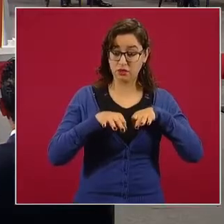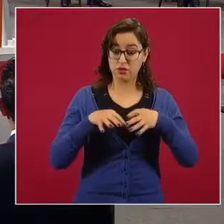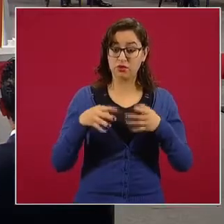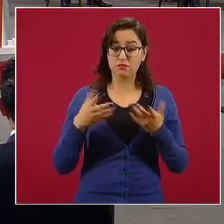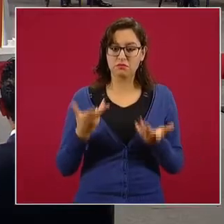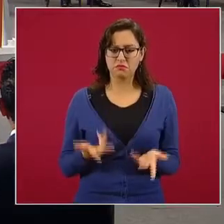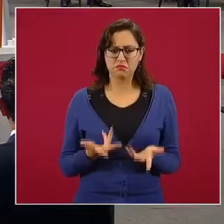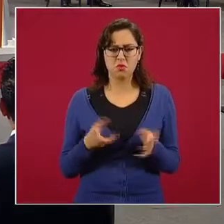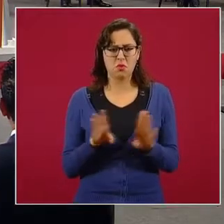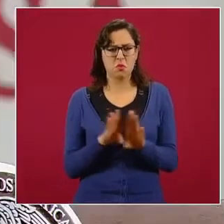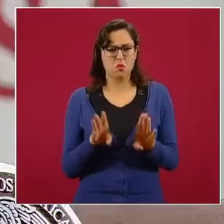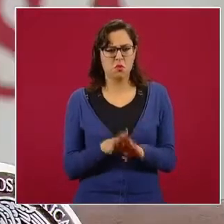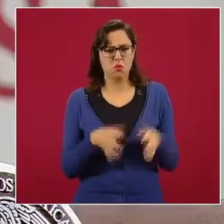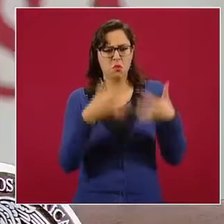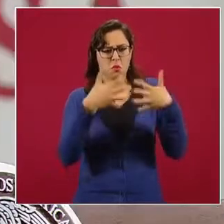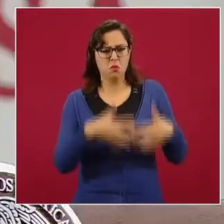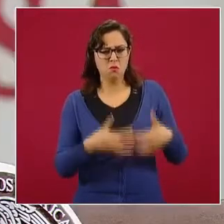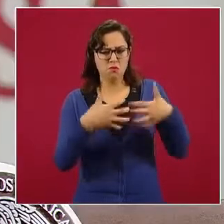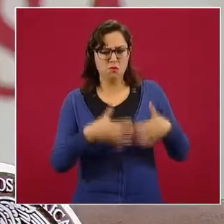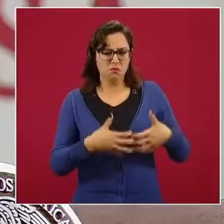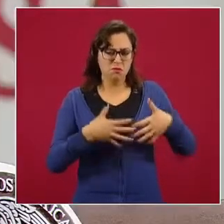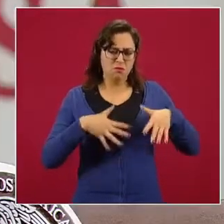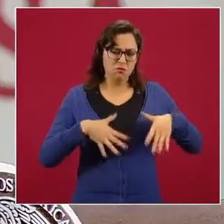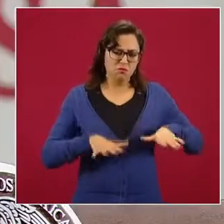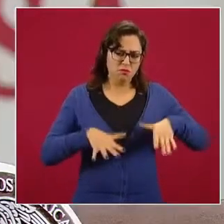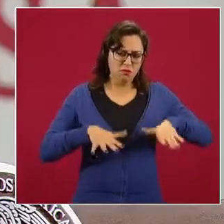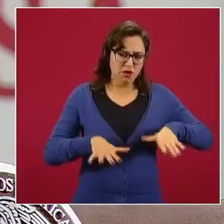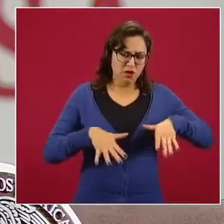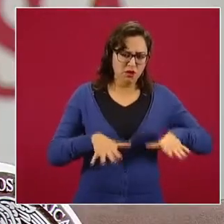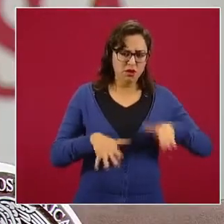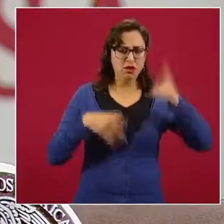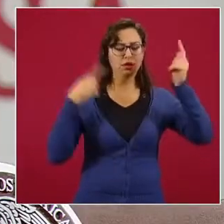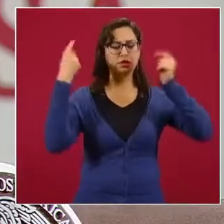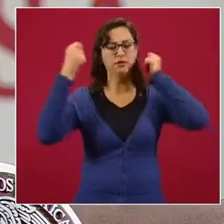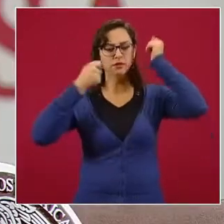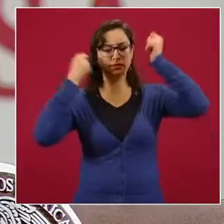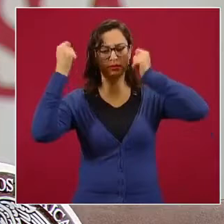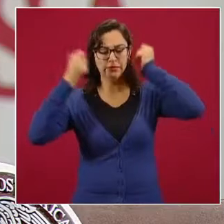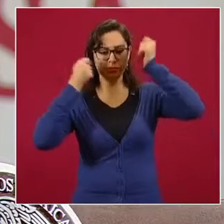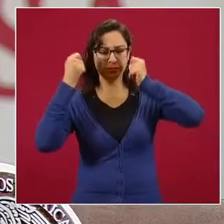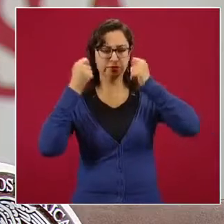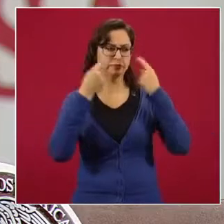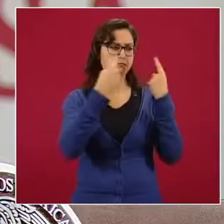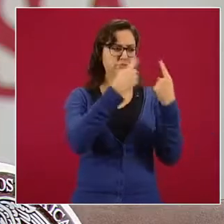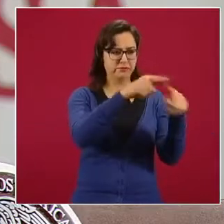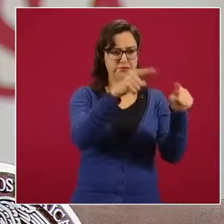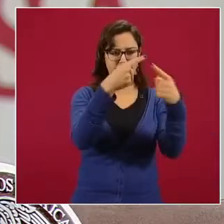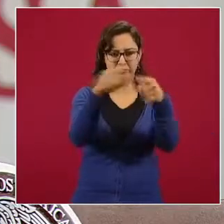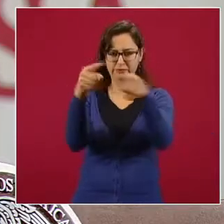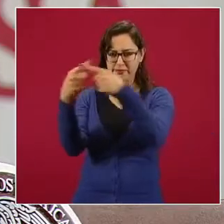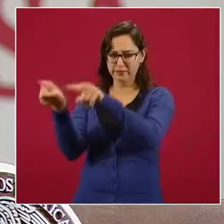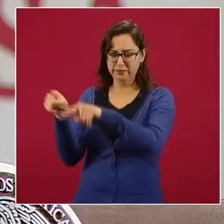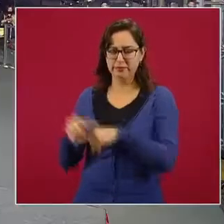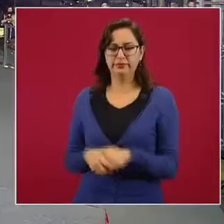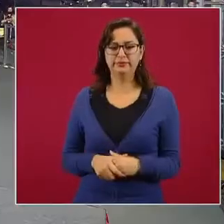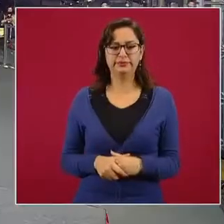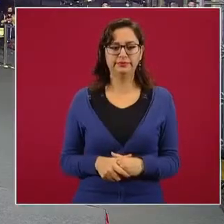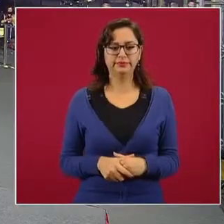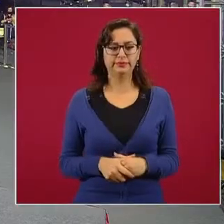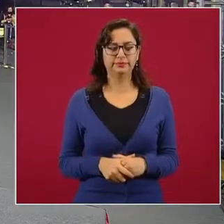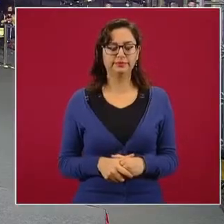principalmente en industrias como la manufacturera, el turismo u otros servicios.